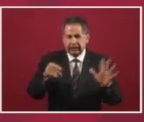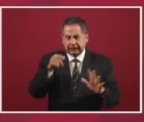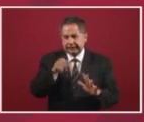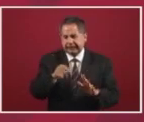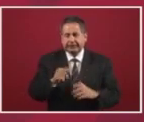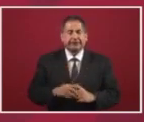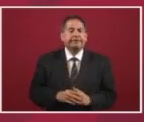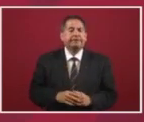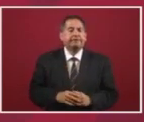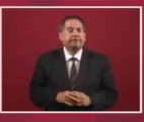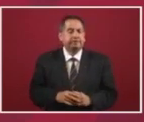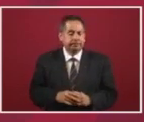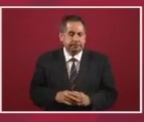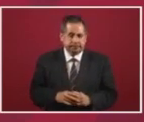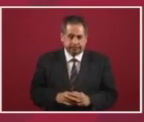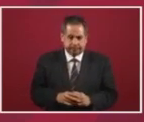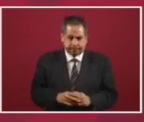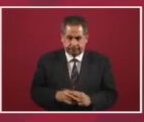es una